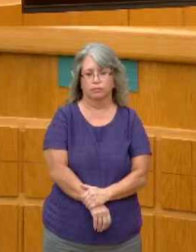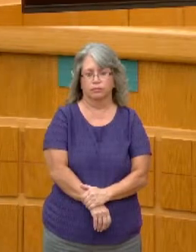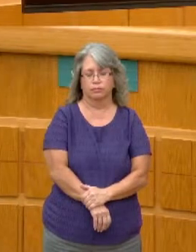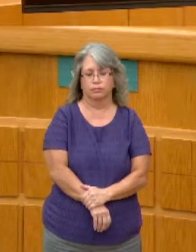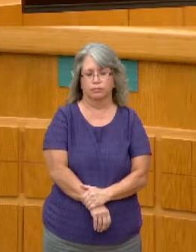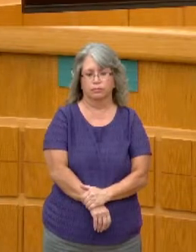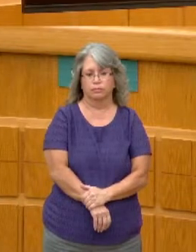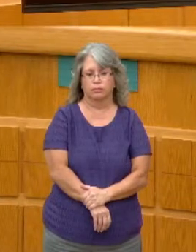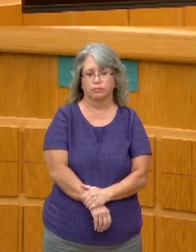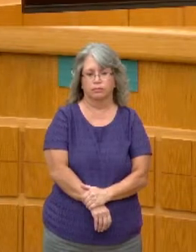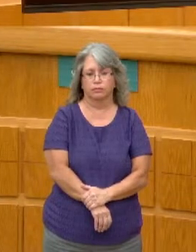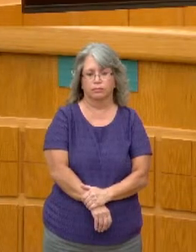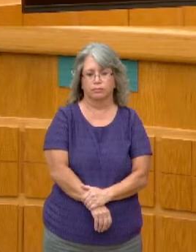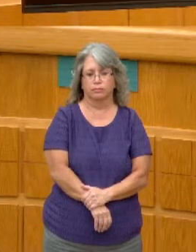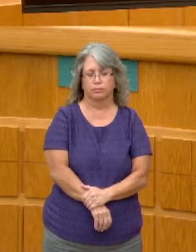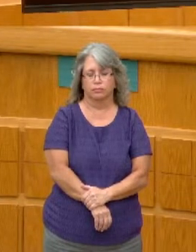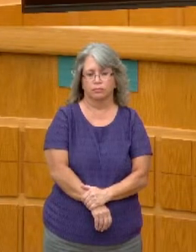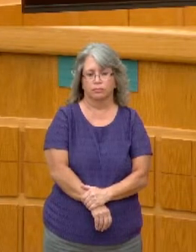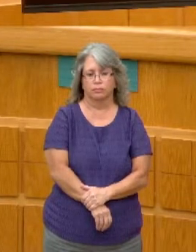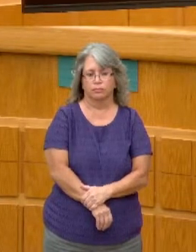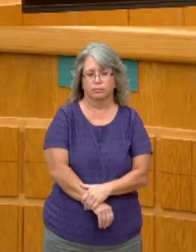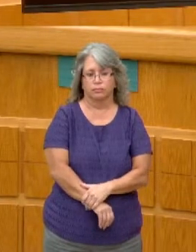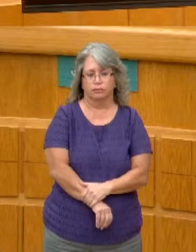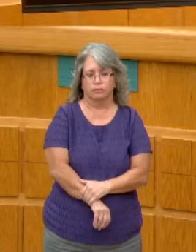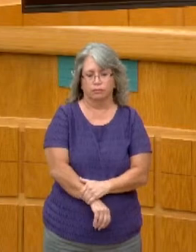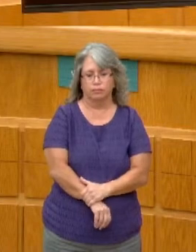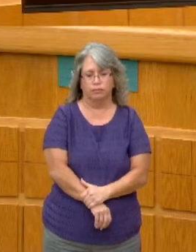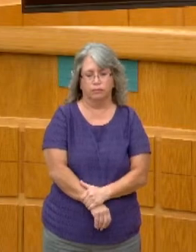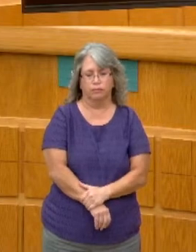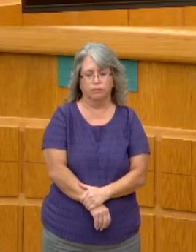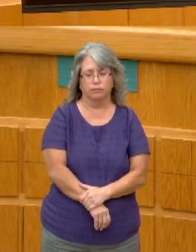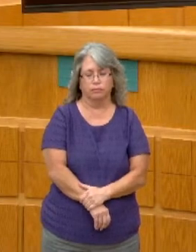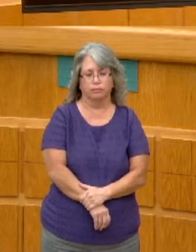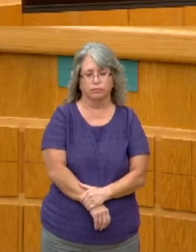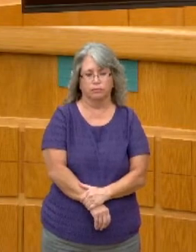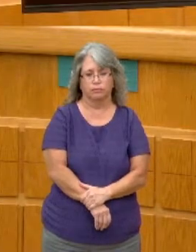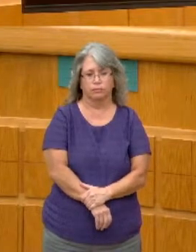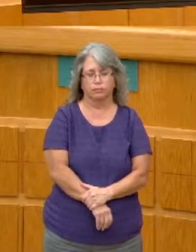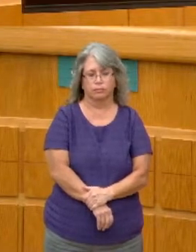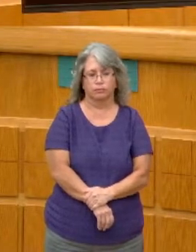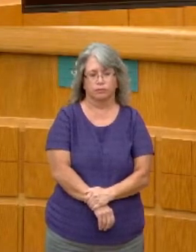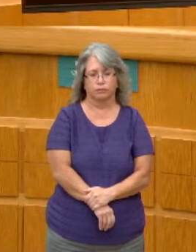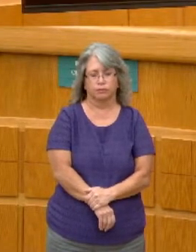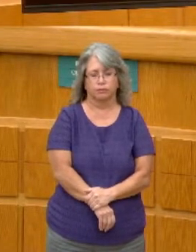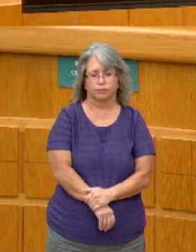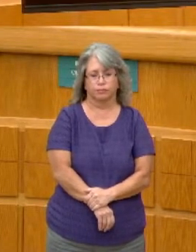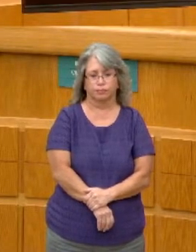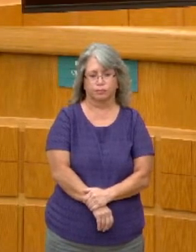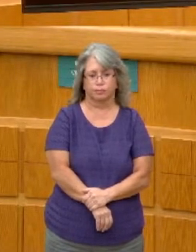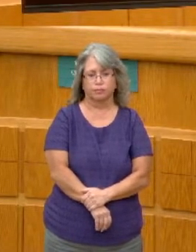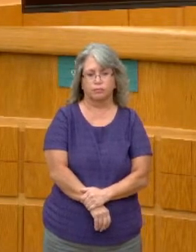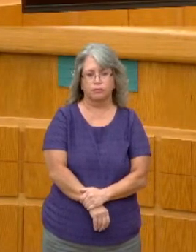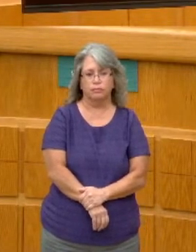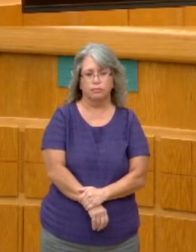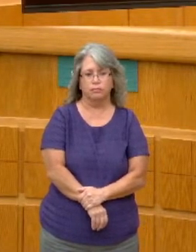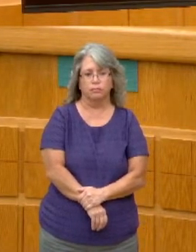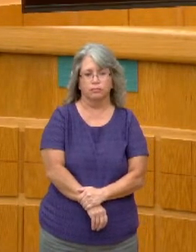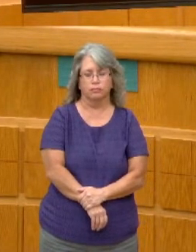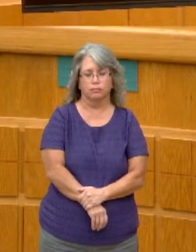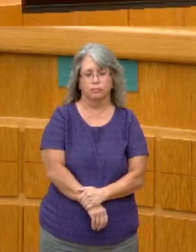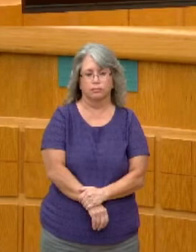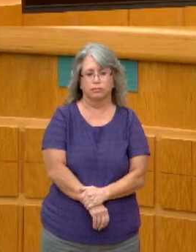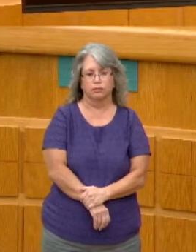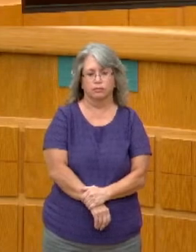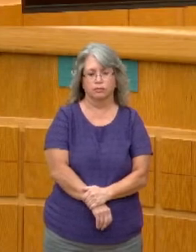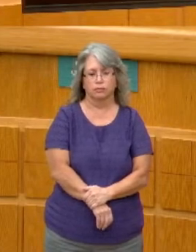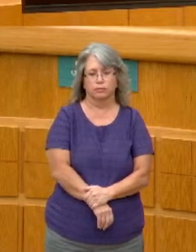de Johnson & Johnson. Cabe aclarar que una tercera dosis o una dosis adicional es diferente a un refuerzo. Una tercera dosis es para personas